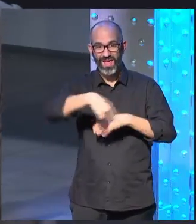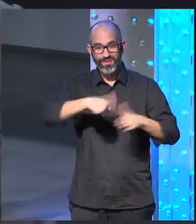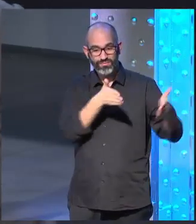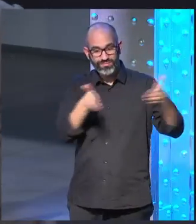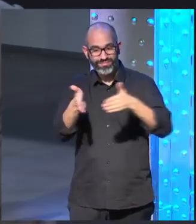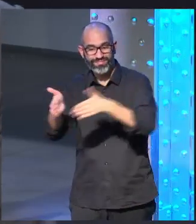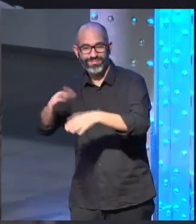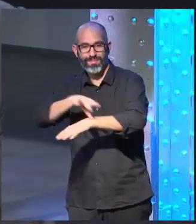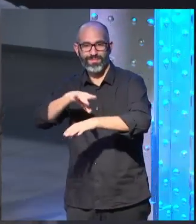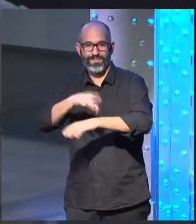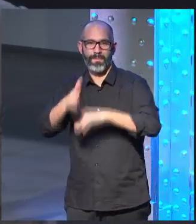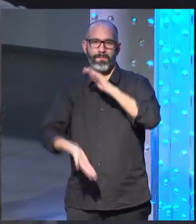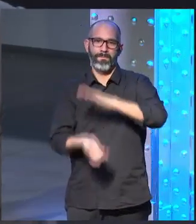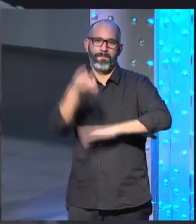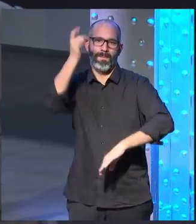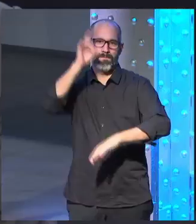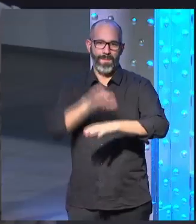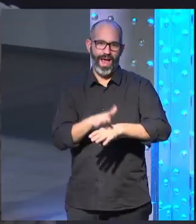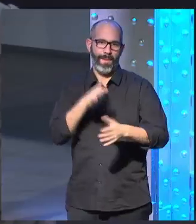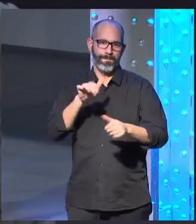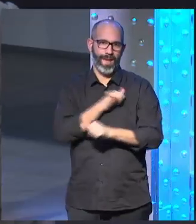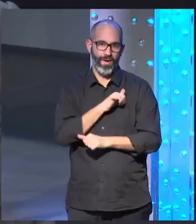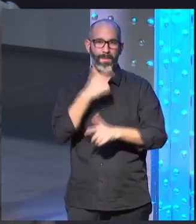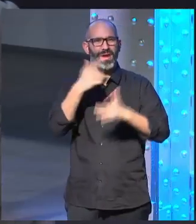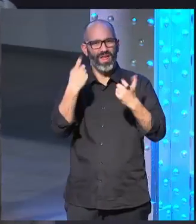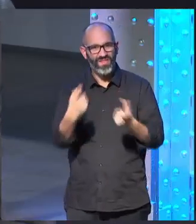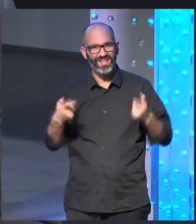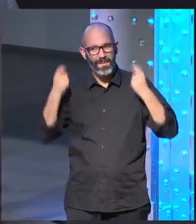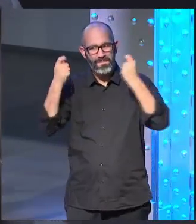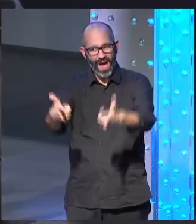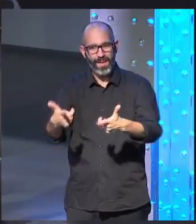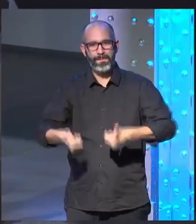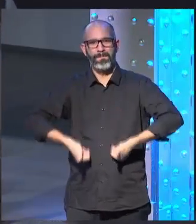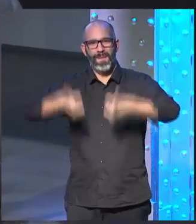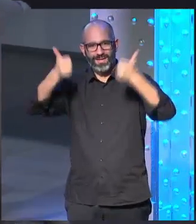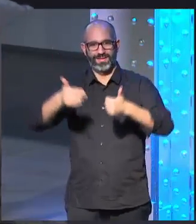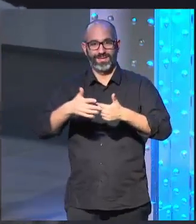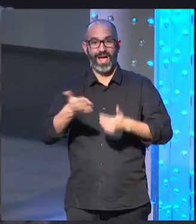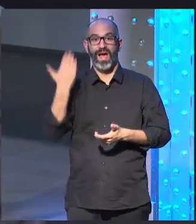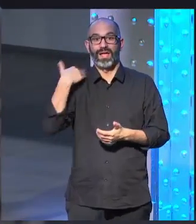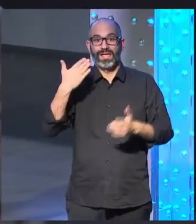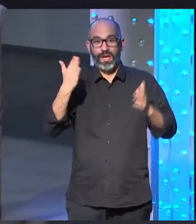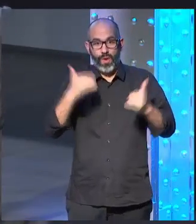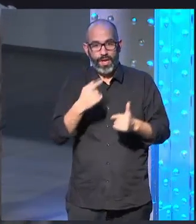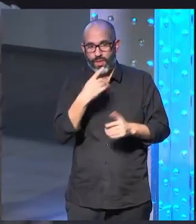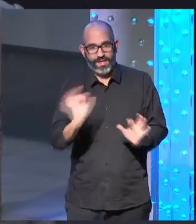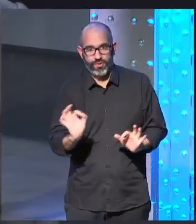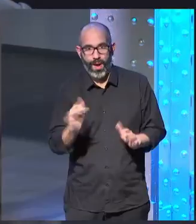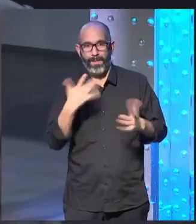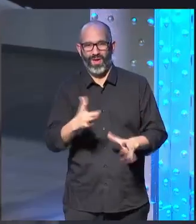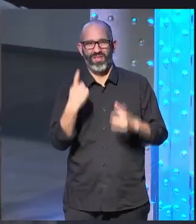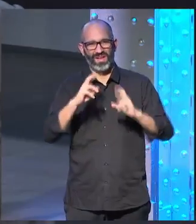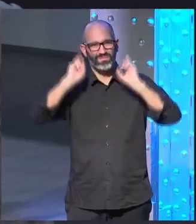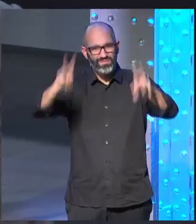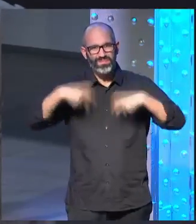paro. Pero son necesarias más bonificaciones. Yo no digo que no las hubiera, pero más